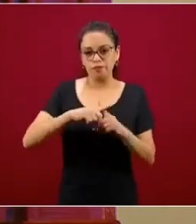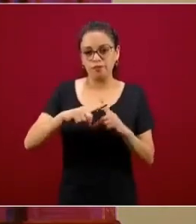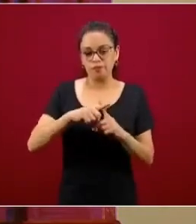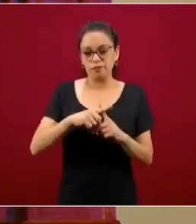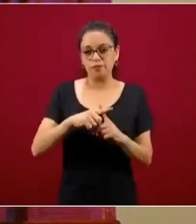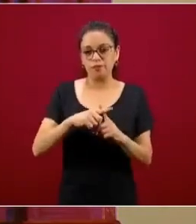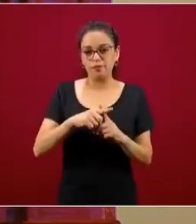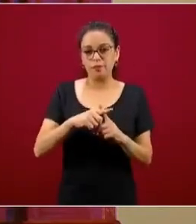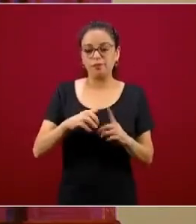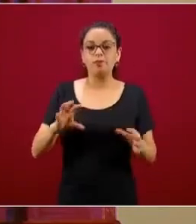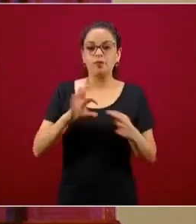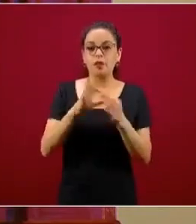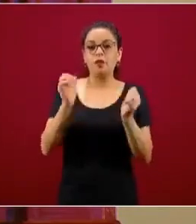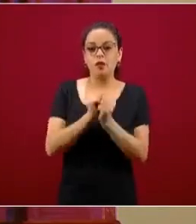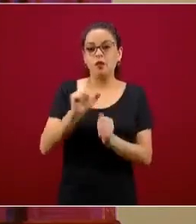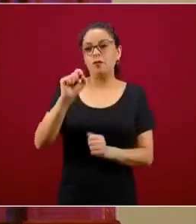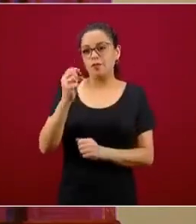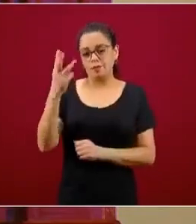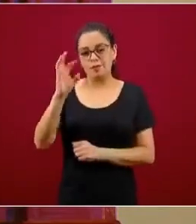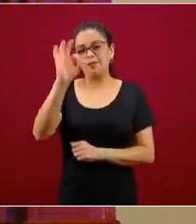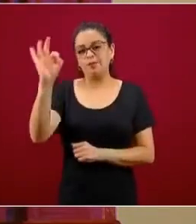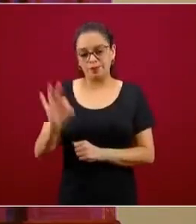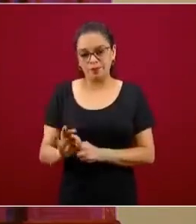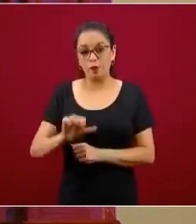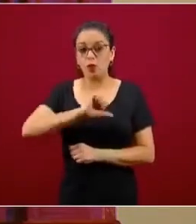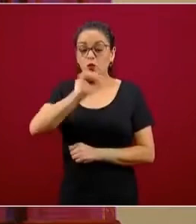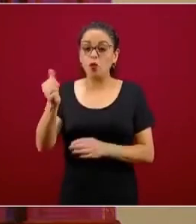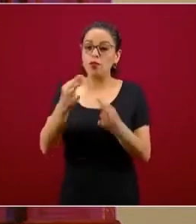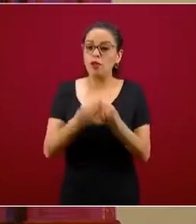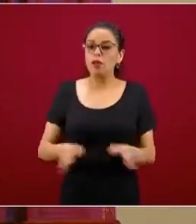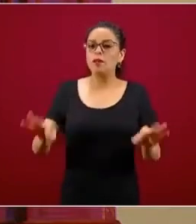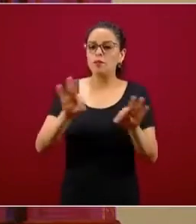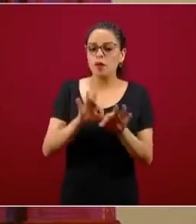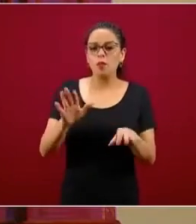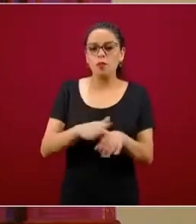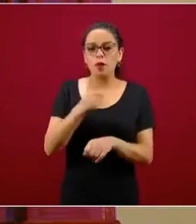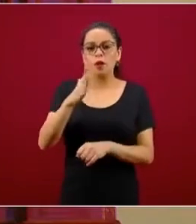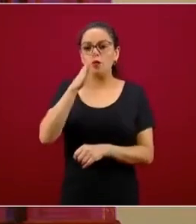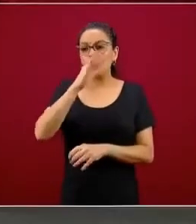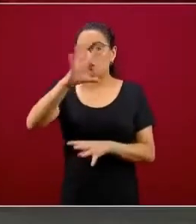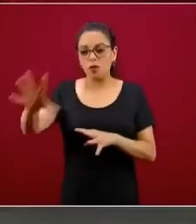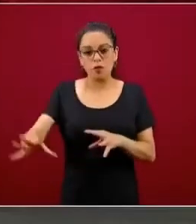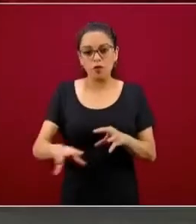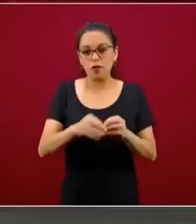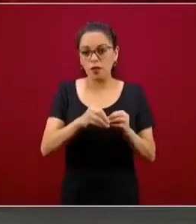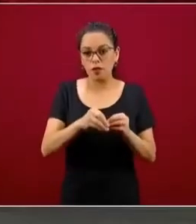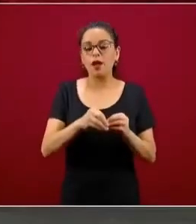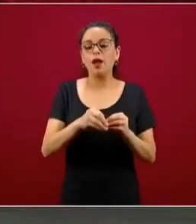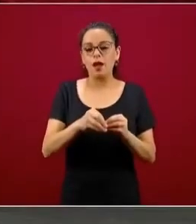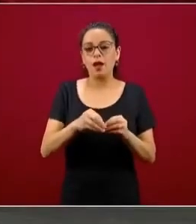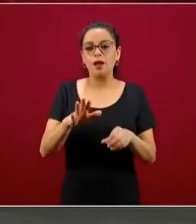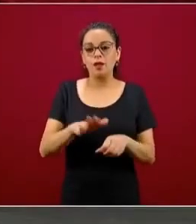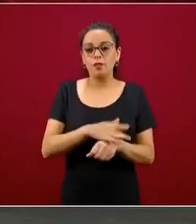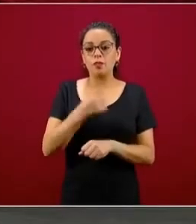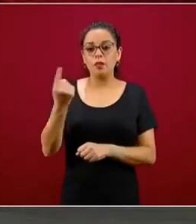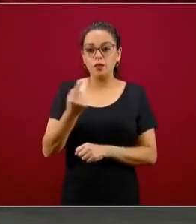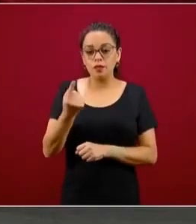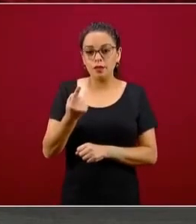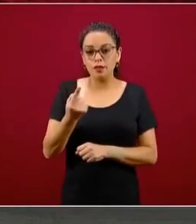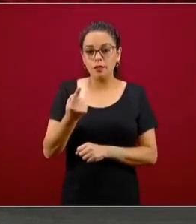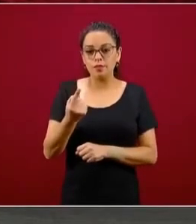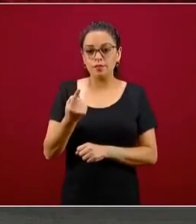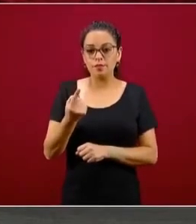23%. Y otro punto importante por el cual no se pueden sumar de manera directa es porque no es un resultado nominal. Es